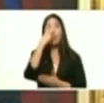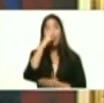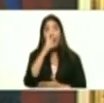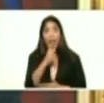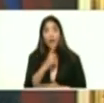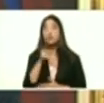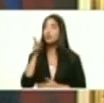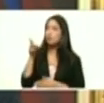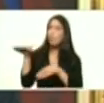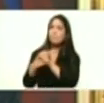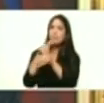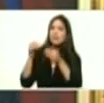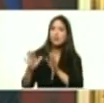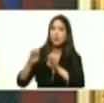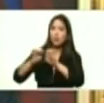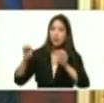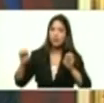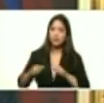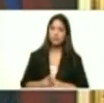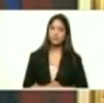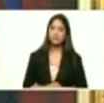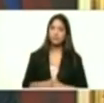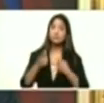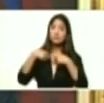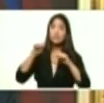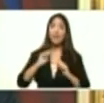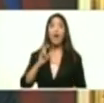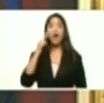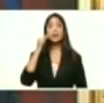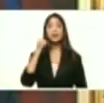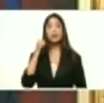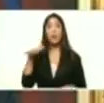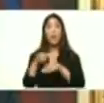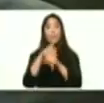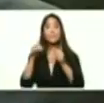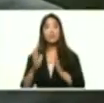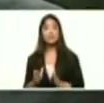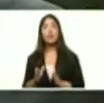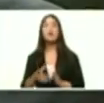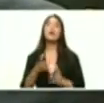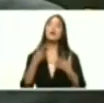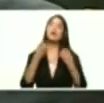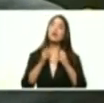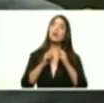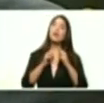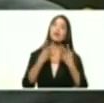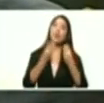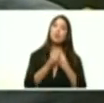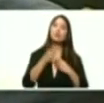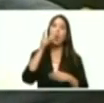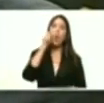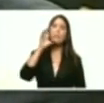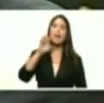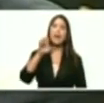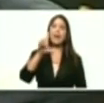cuando tú eras ministro de educación, Aristóbulo Isturi, y estaba vivo nuestro camarada, Eliezer Otaiza,